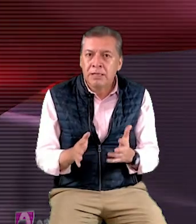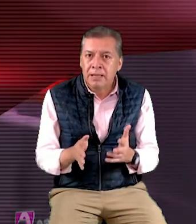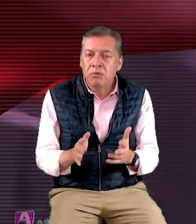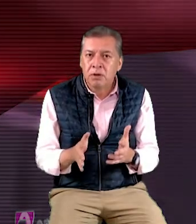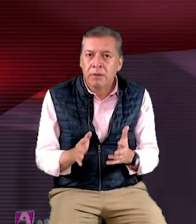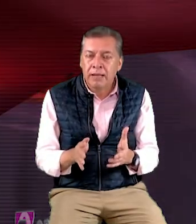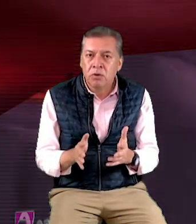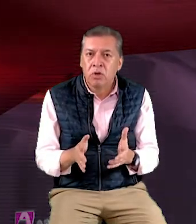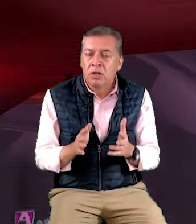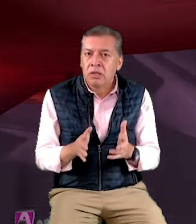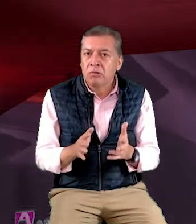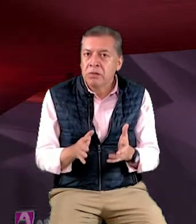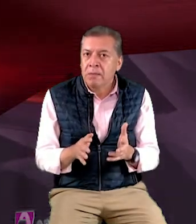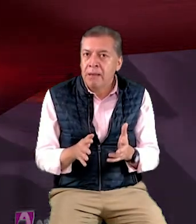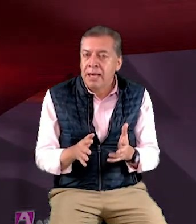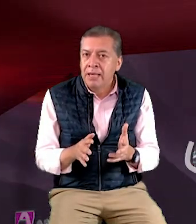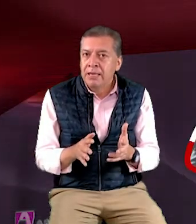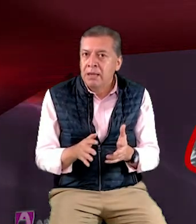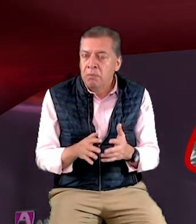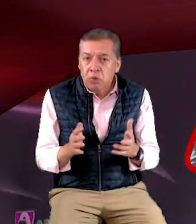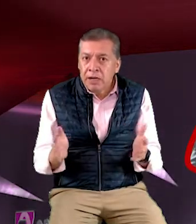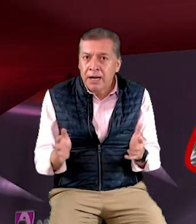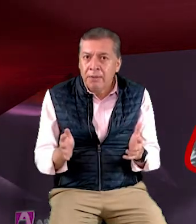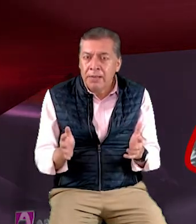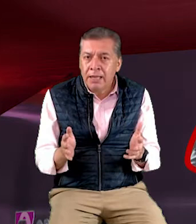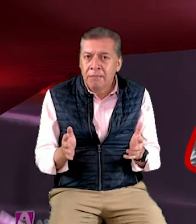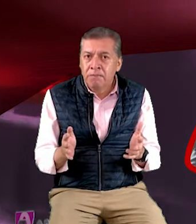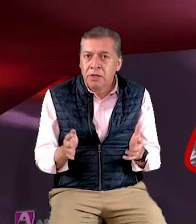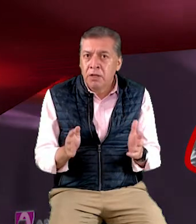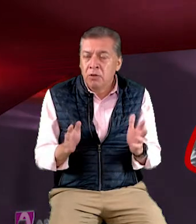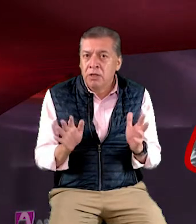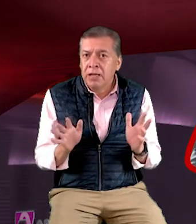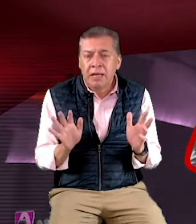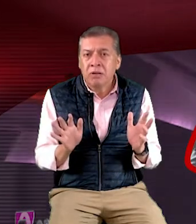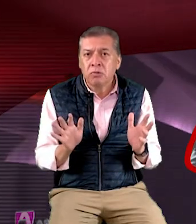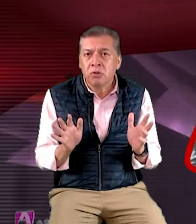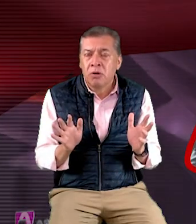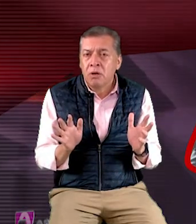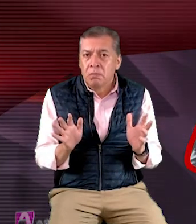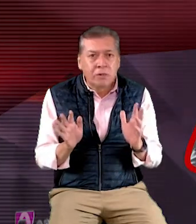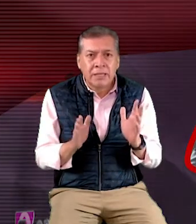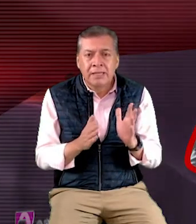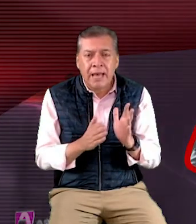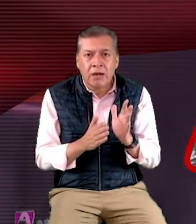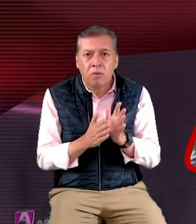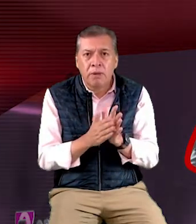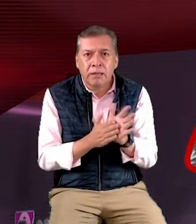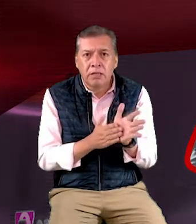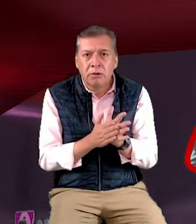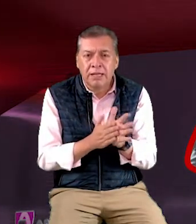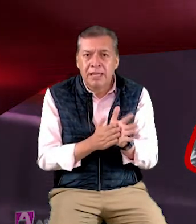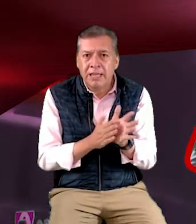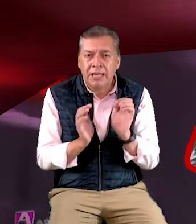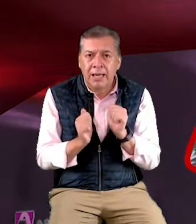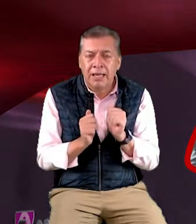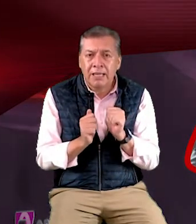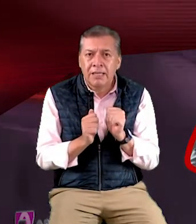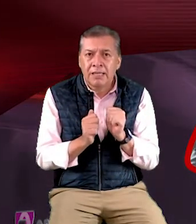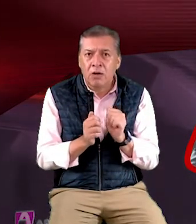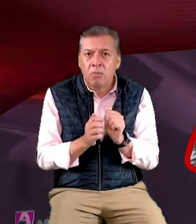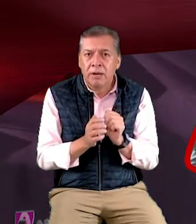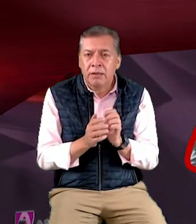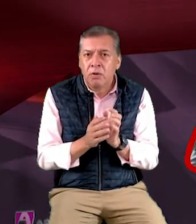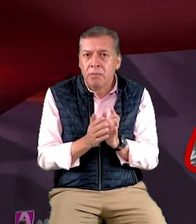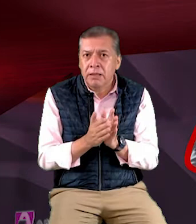porque estamos hablando de un tema de mucha gravedad y en donde ya incluso pues él se ha convertido en ese dique